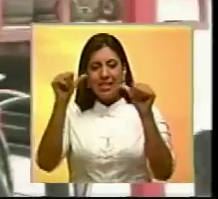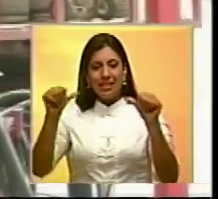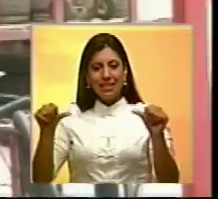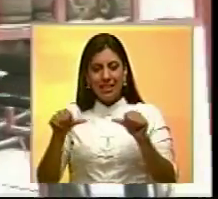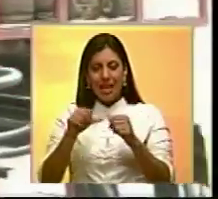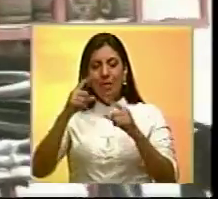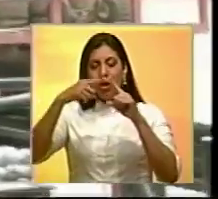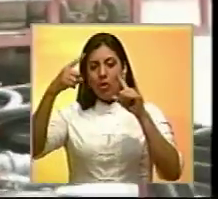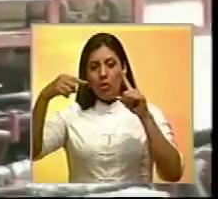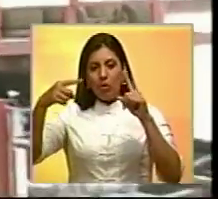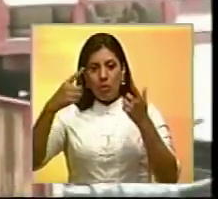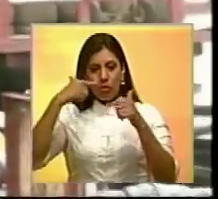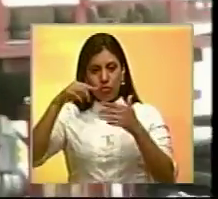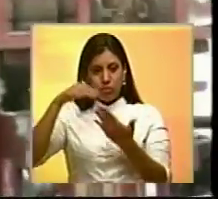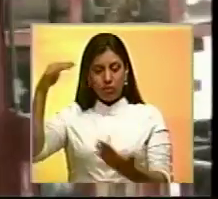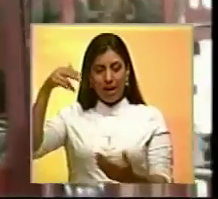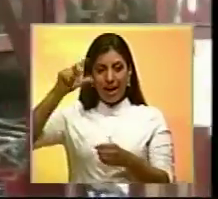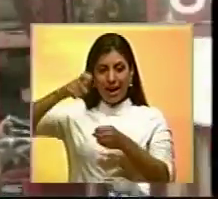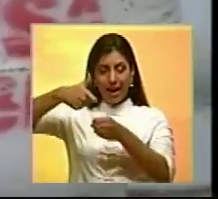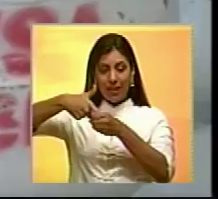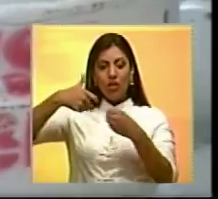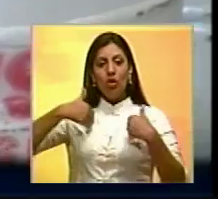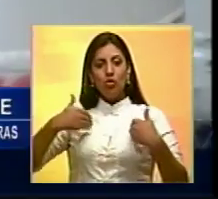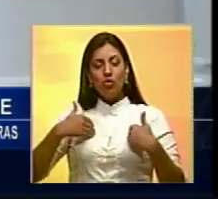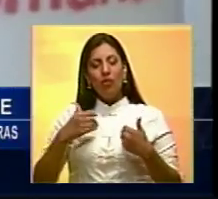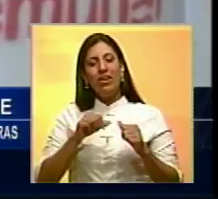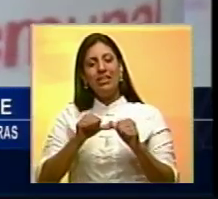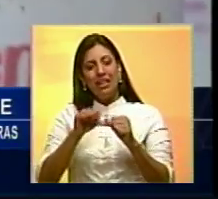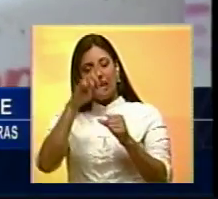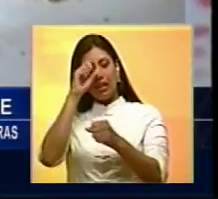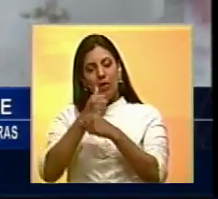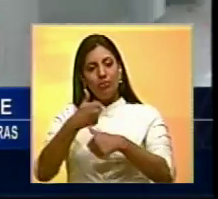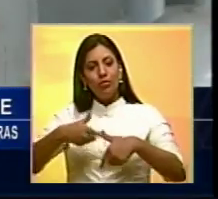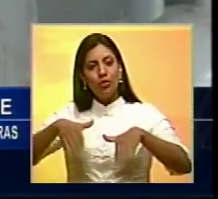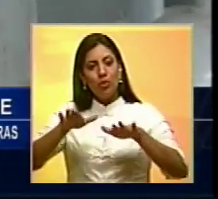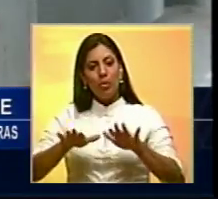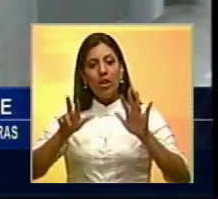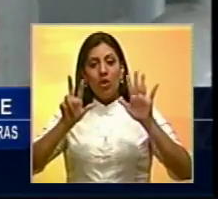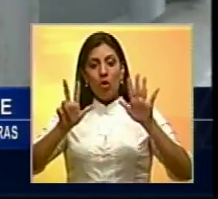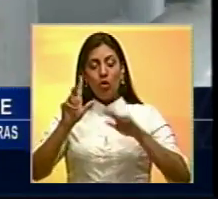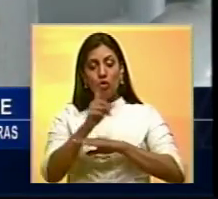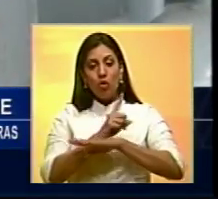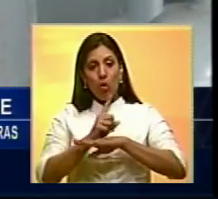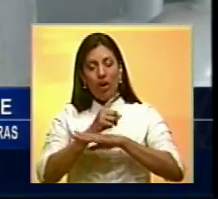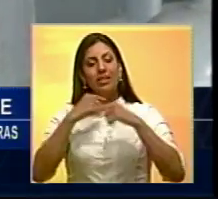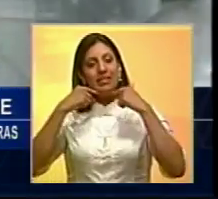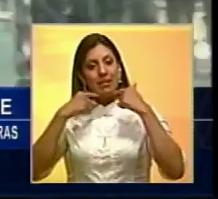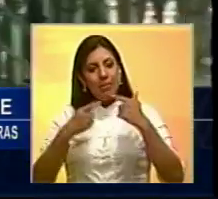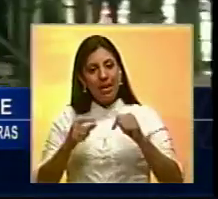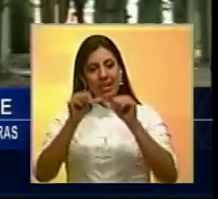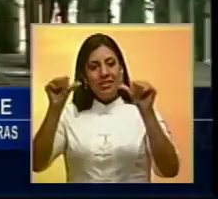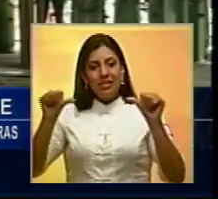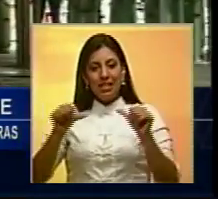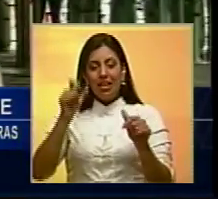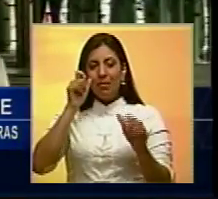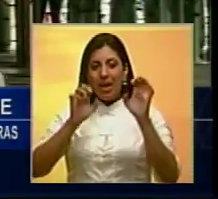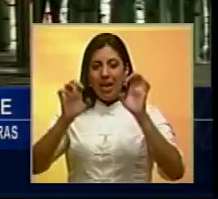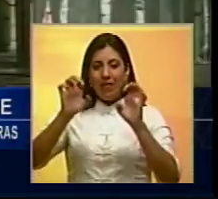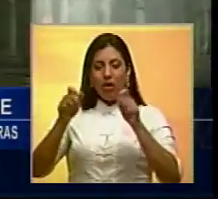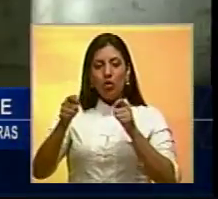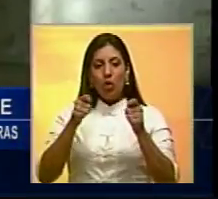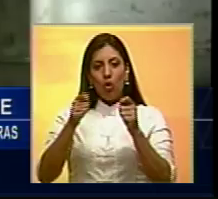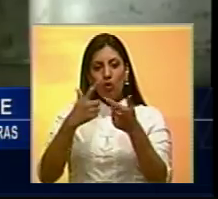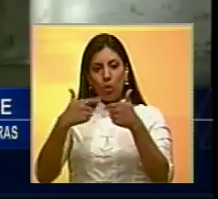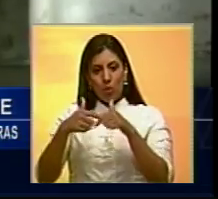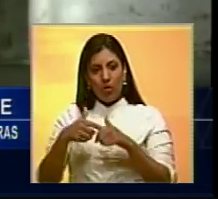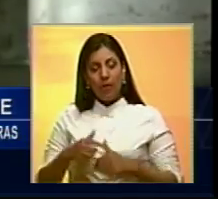eléctrico de la planta de fraccionamiento ULE, afectando la continuidad operativa durante 8 horas y la pérdida de los sistemas de monitoreo y control de